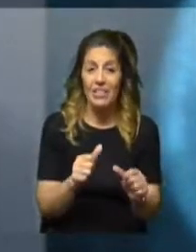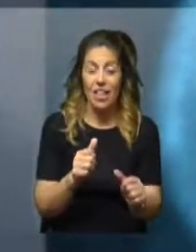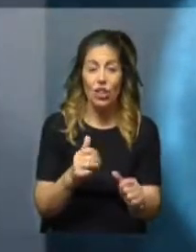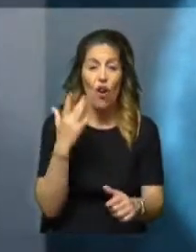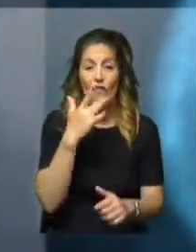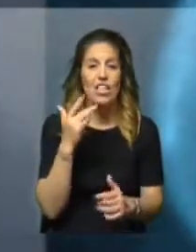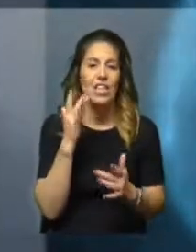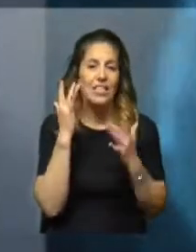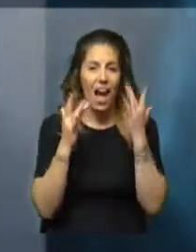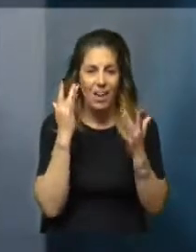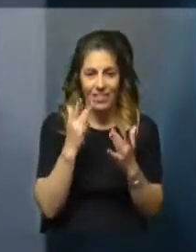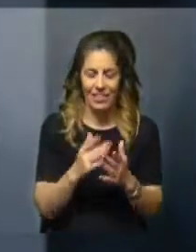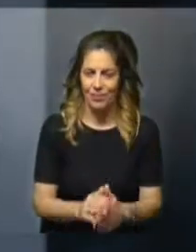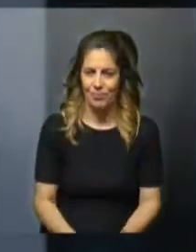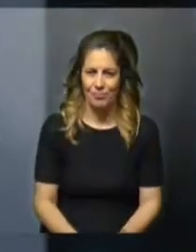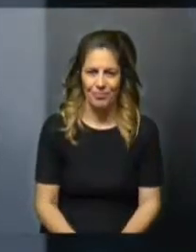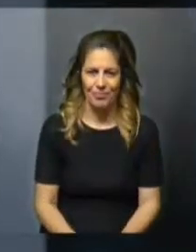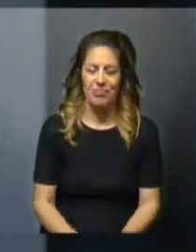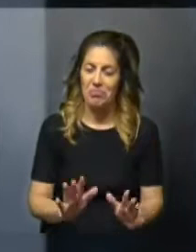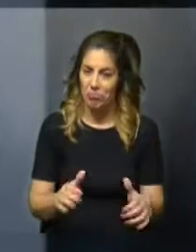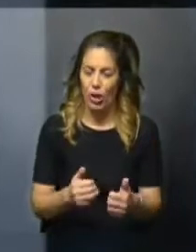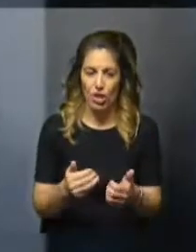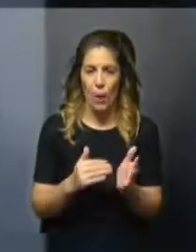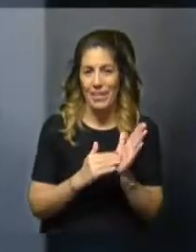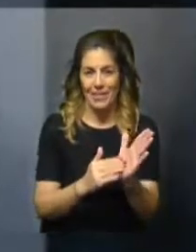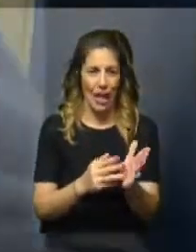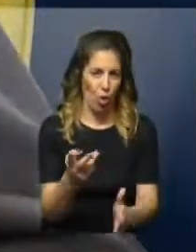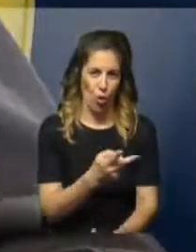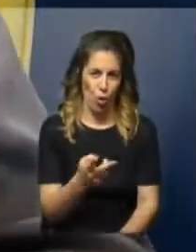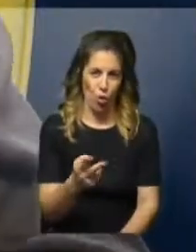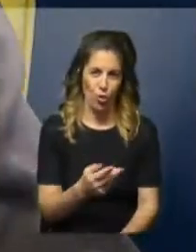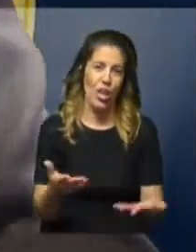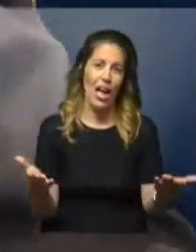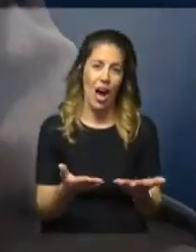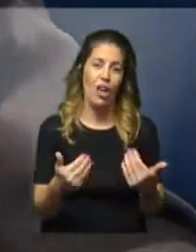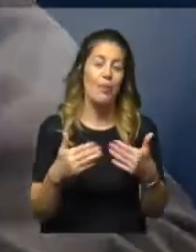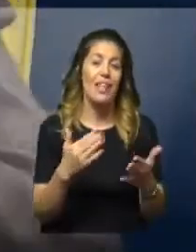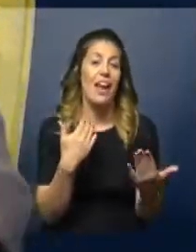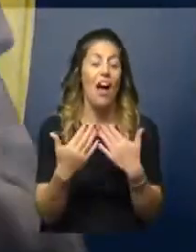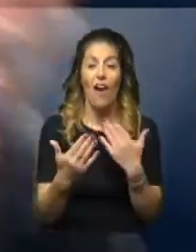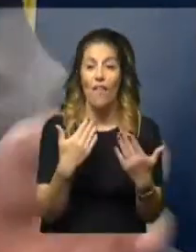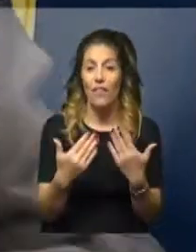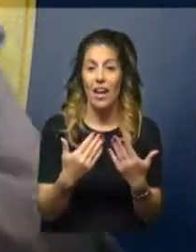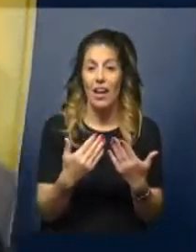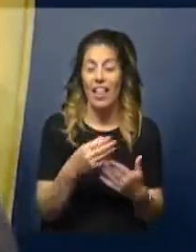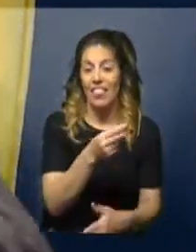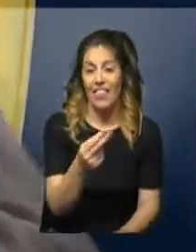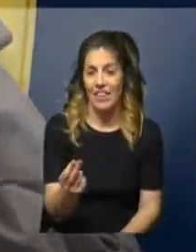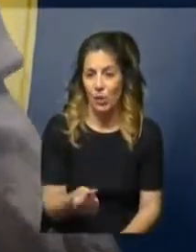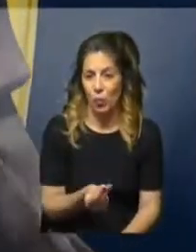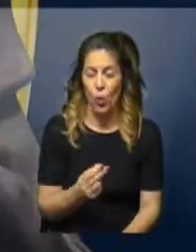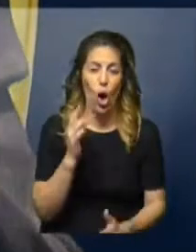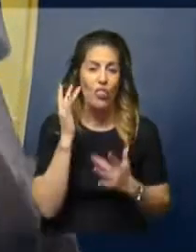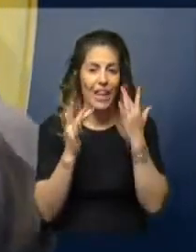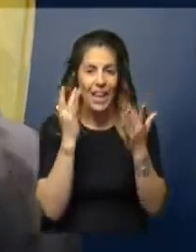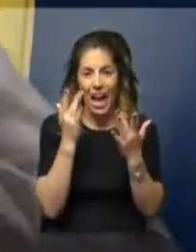toda la carrera todo Bueno muy bien este están presentados Así que ahora vamos a empezar a hablar de de bueno del dibujo del